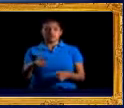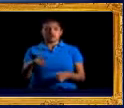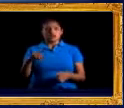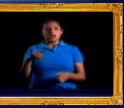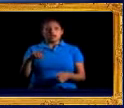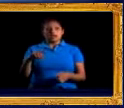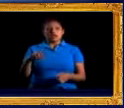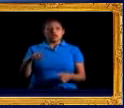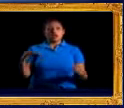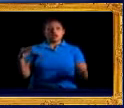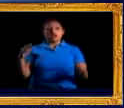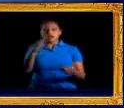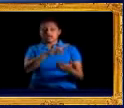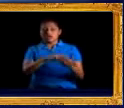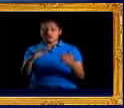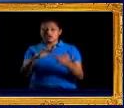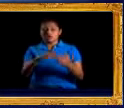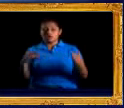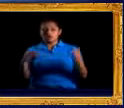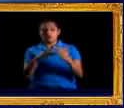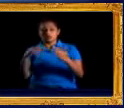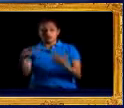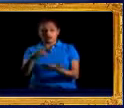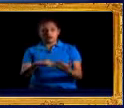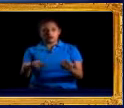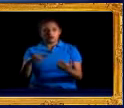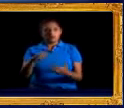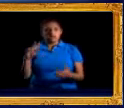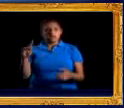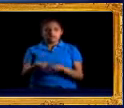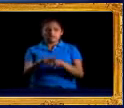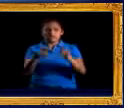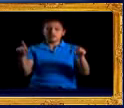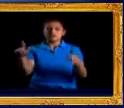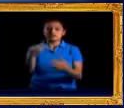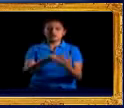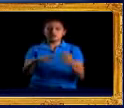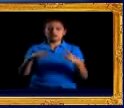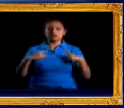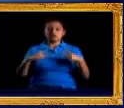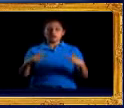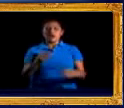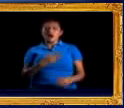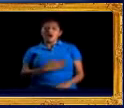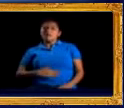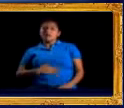contra reino, y en diferentes lugares habrá hambre y terremotos.